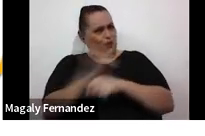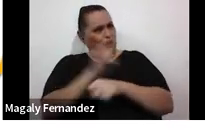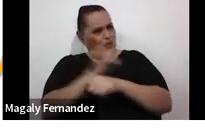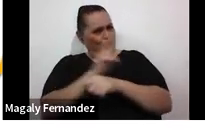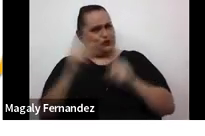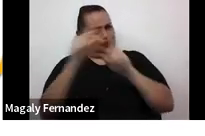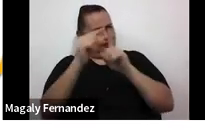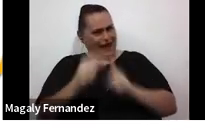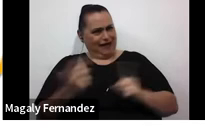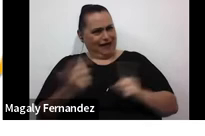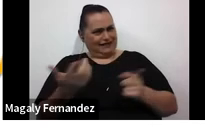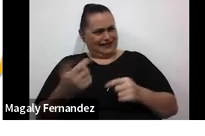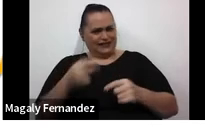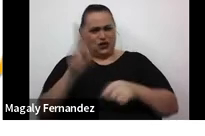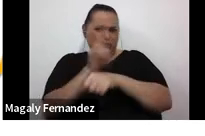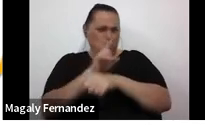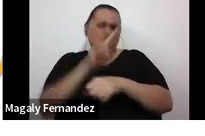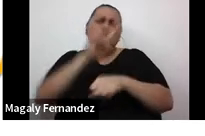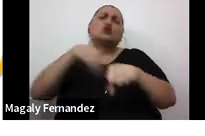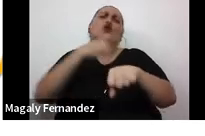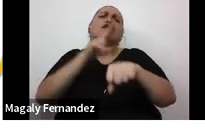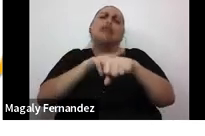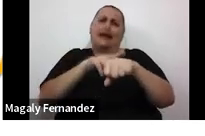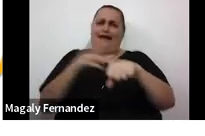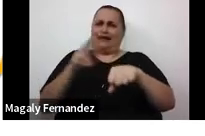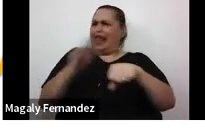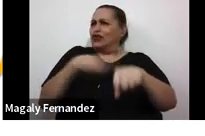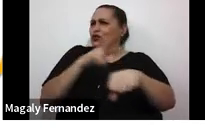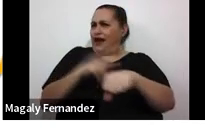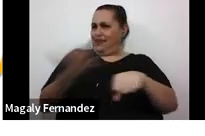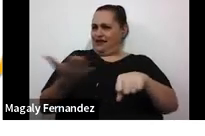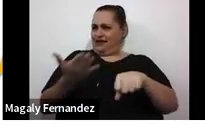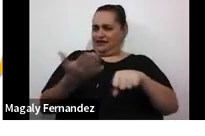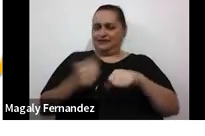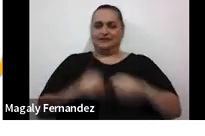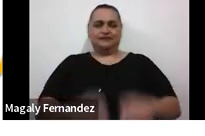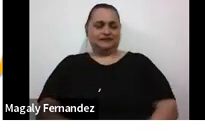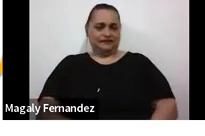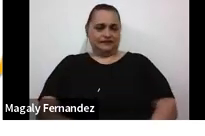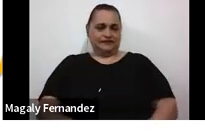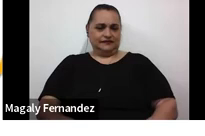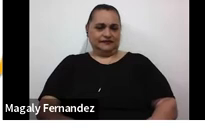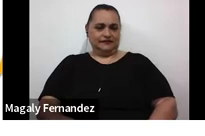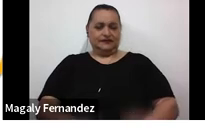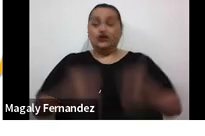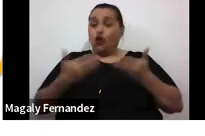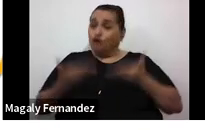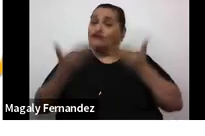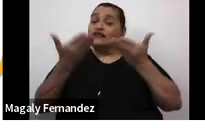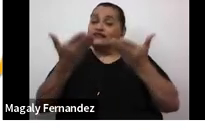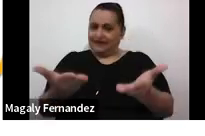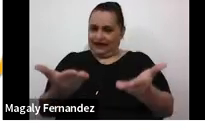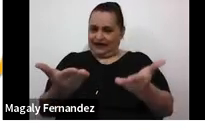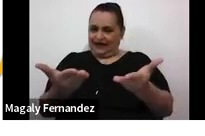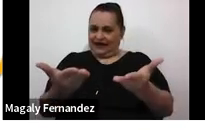lo decimos con frecuencia Entonces es eso es actuar de manera natural el siguiente ofrecer esto es muy importante